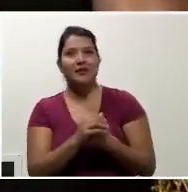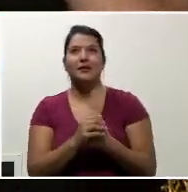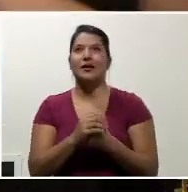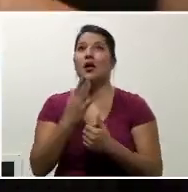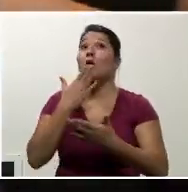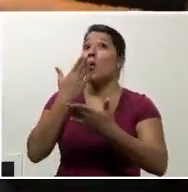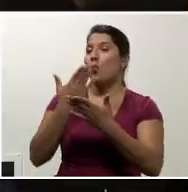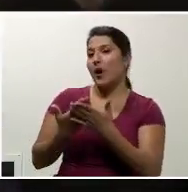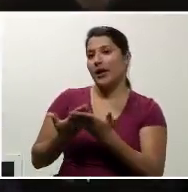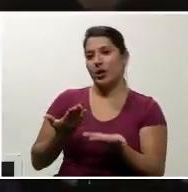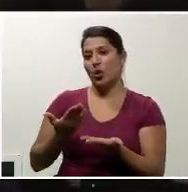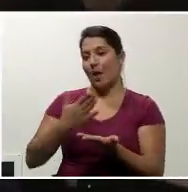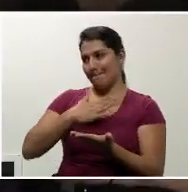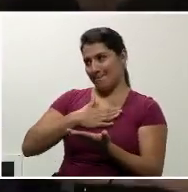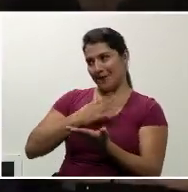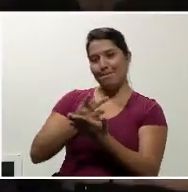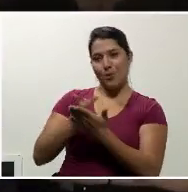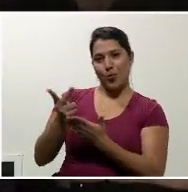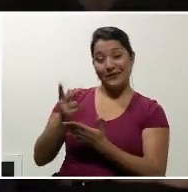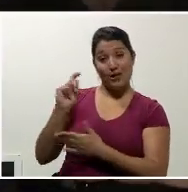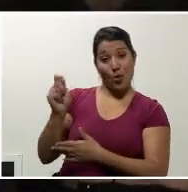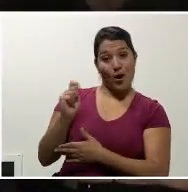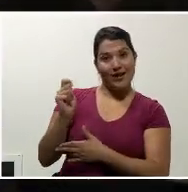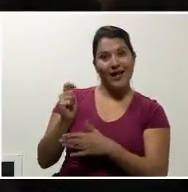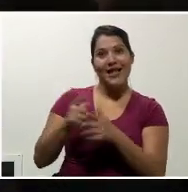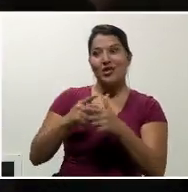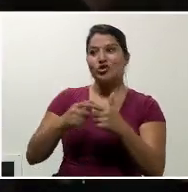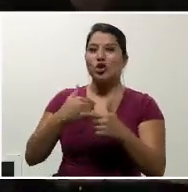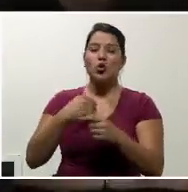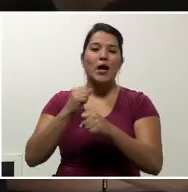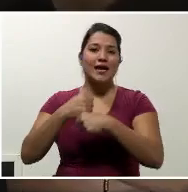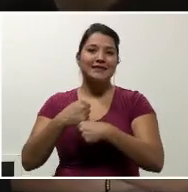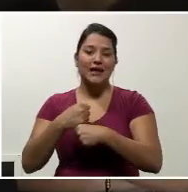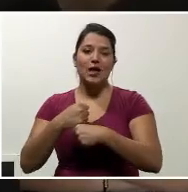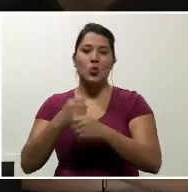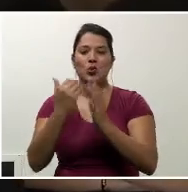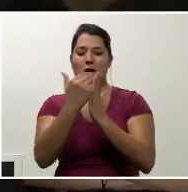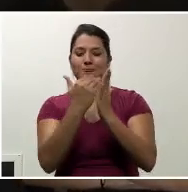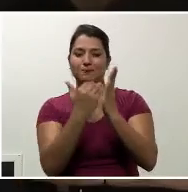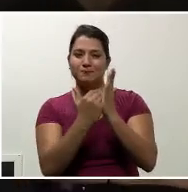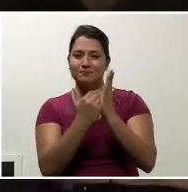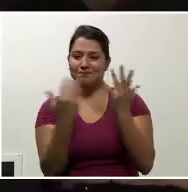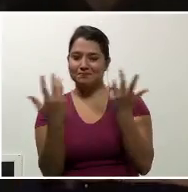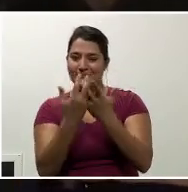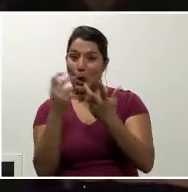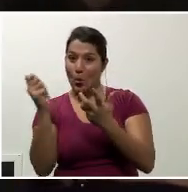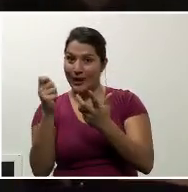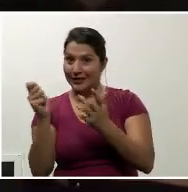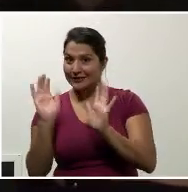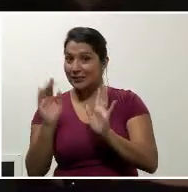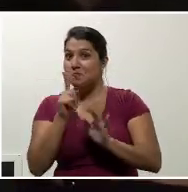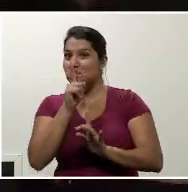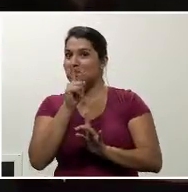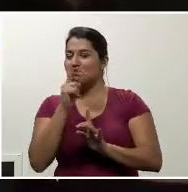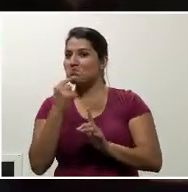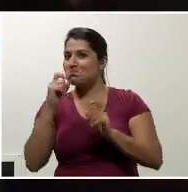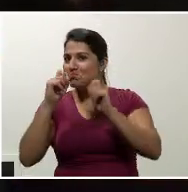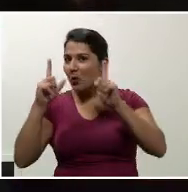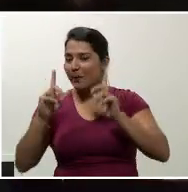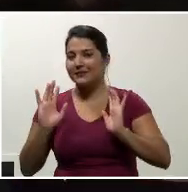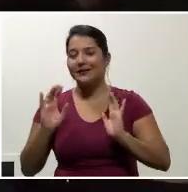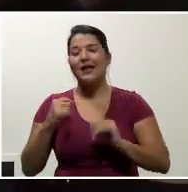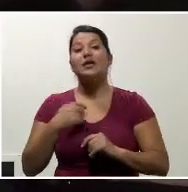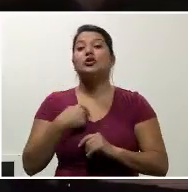Bueno, a mí mi provincia es de Guanacaste, por lo tanto me tocó una receta tradicional que se las voy a dejar de sorpresa, mejor dicho.